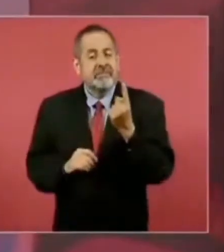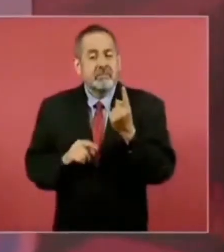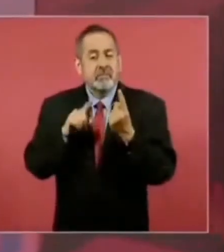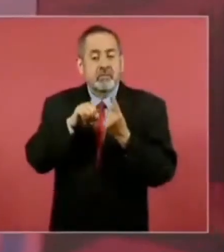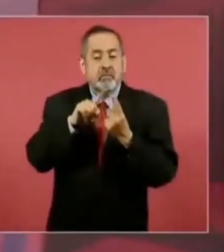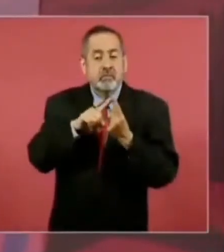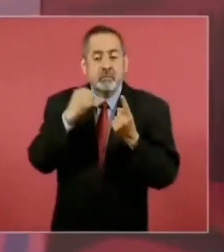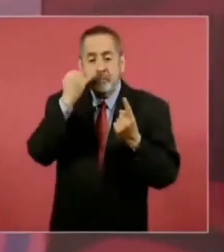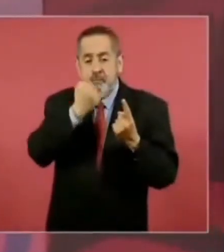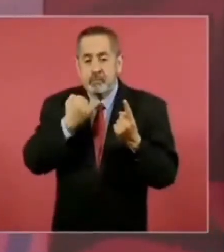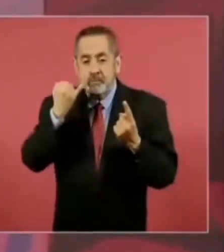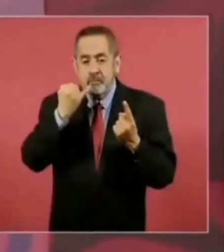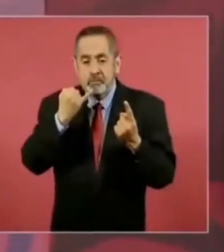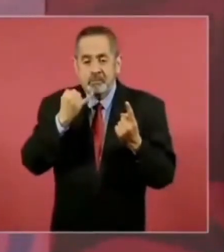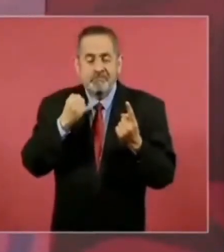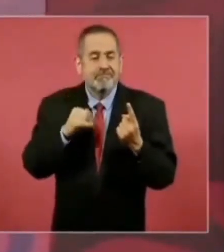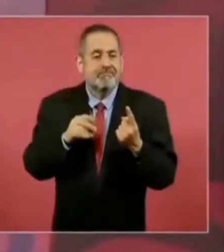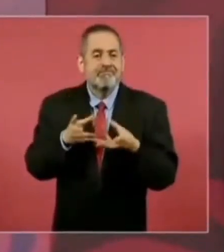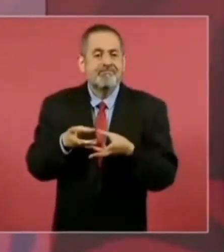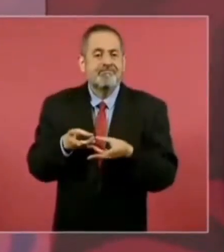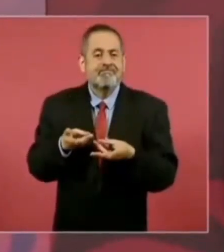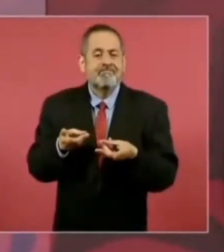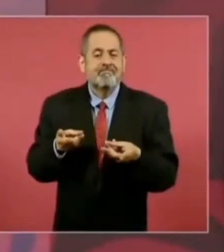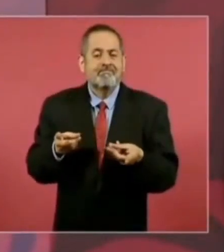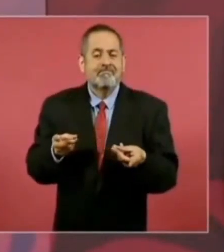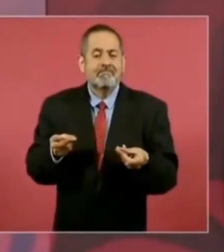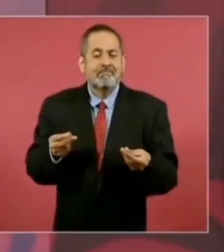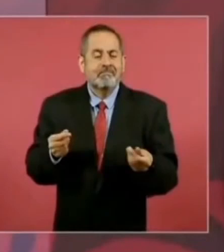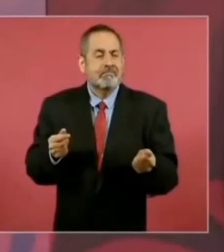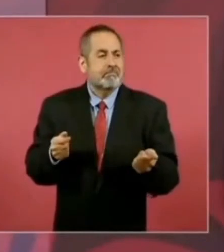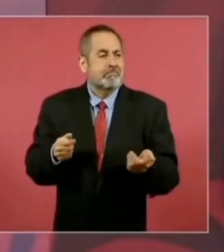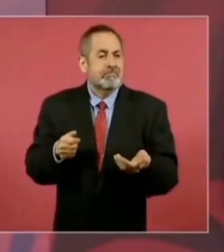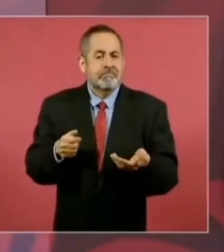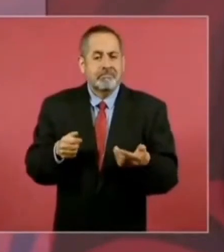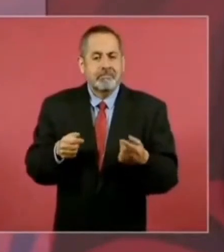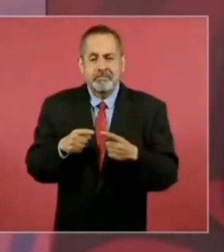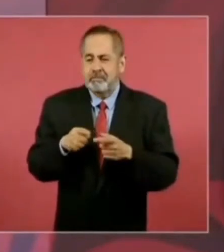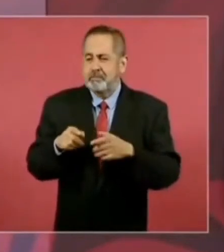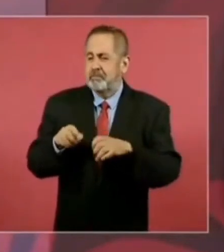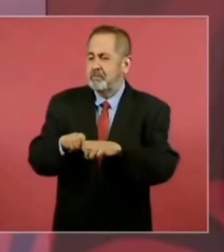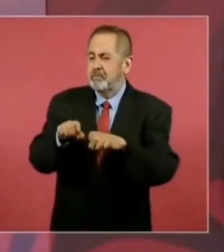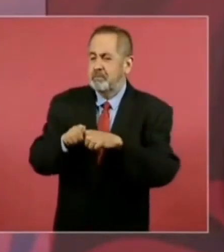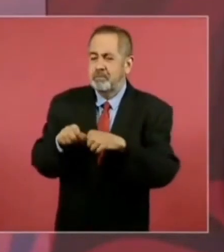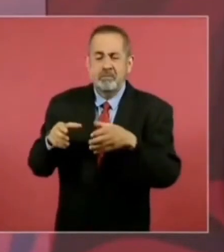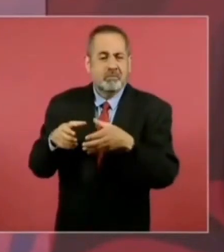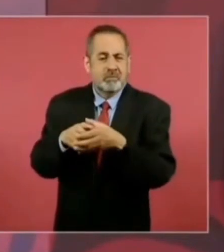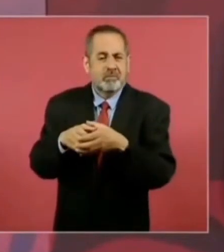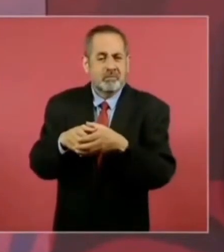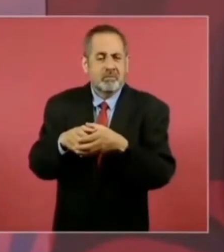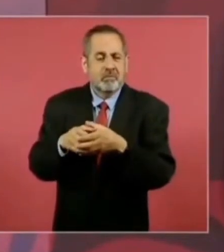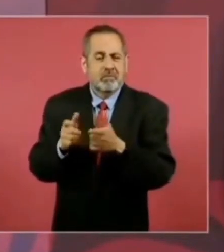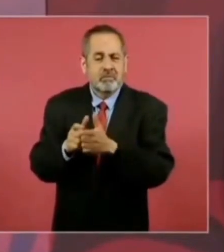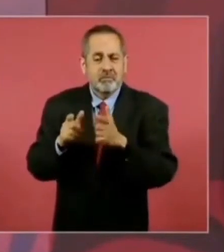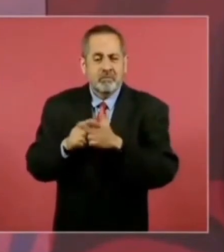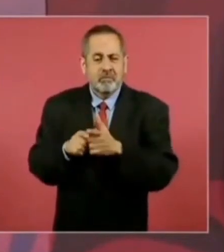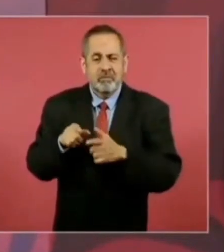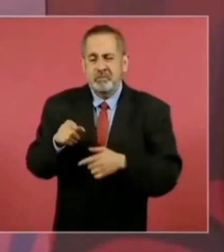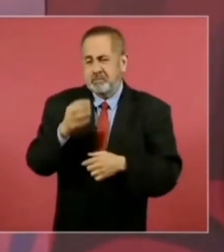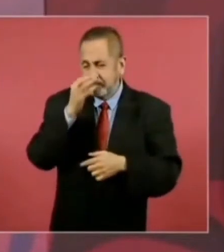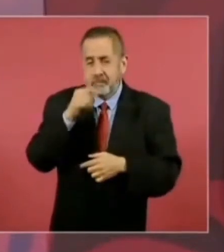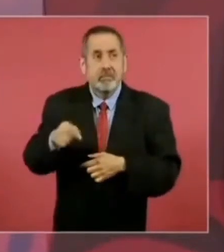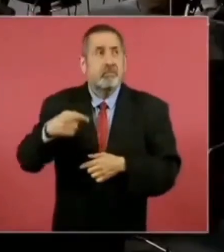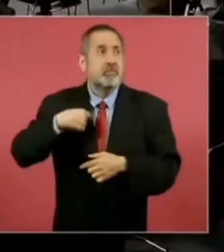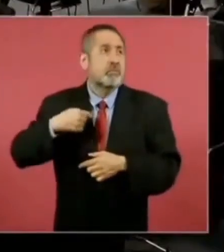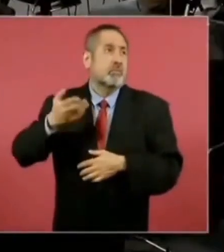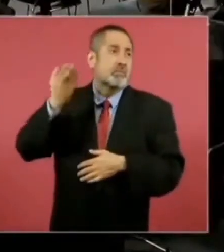lengua que se está perdiendo, de una etnia, donde cuando fui hace